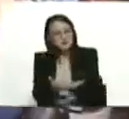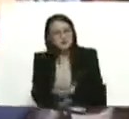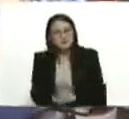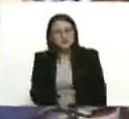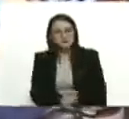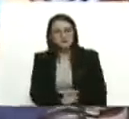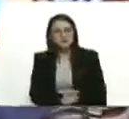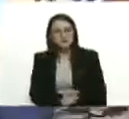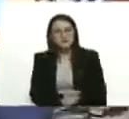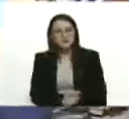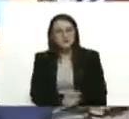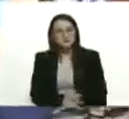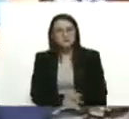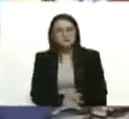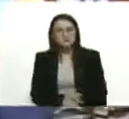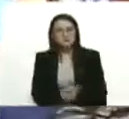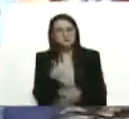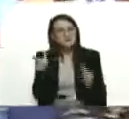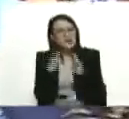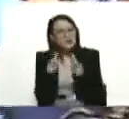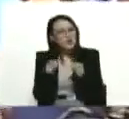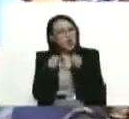Y esa reunión constante, mire,